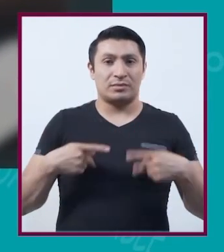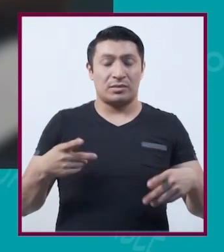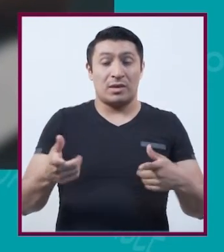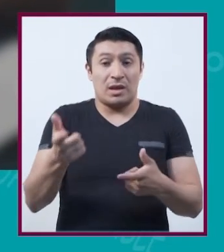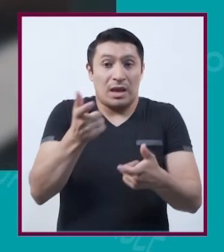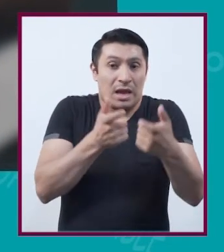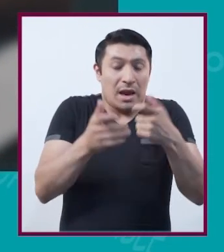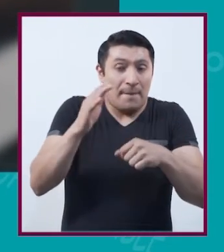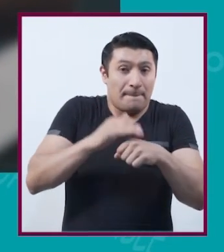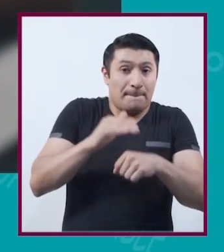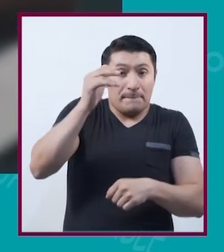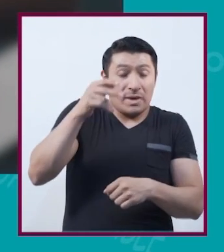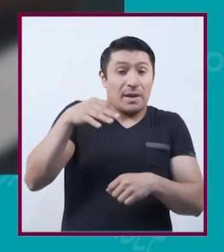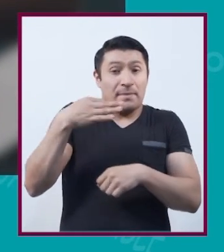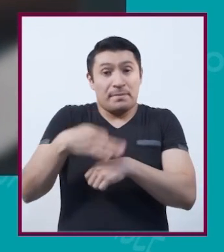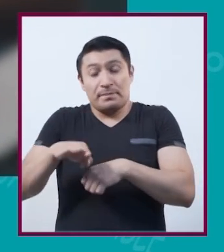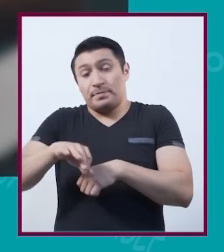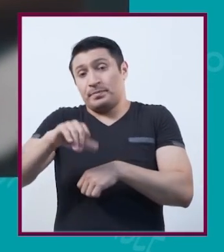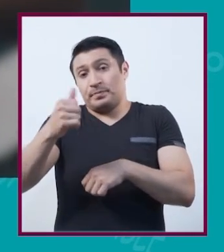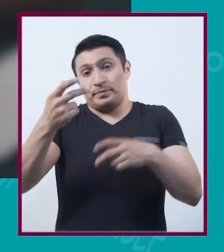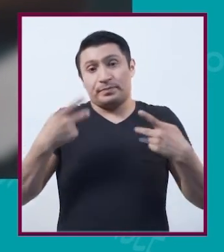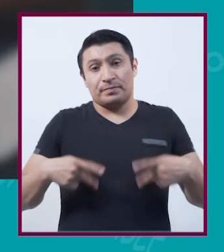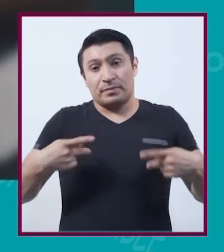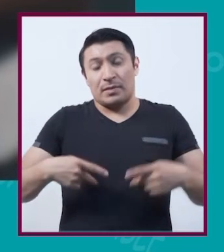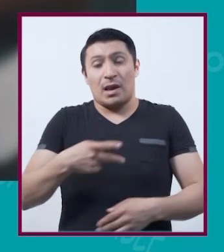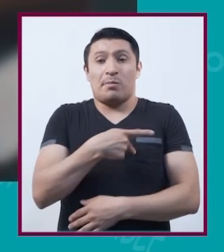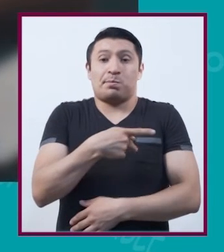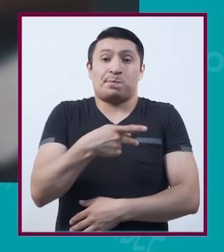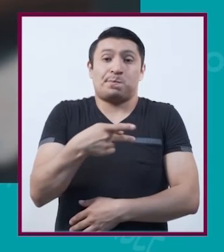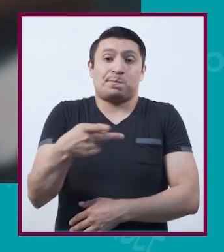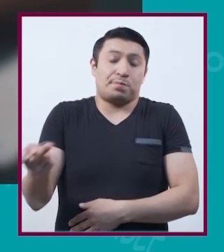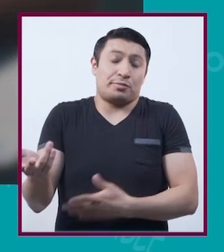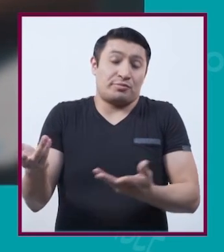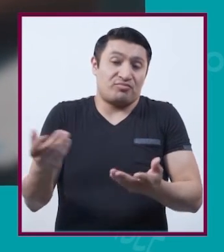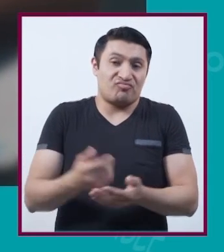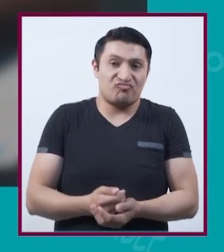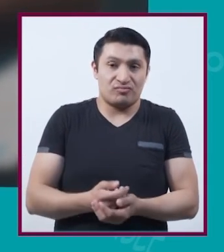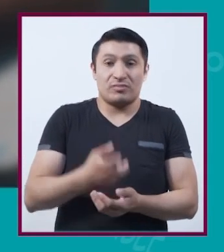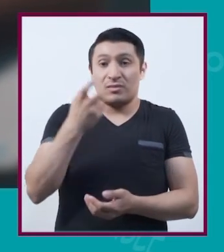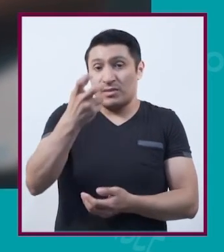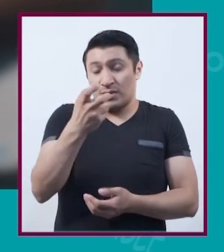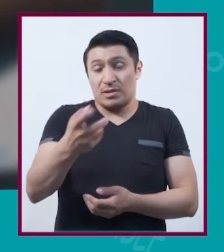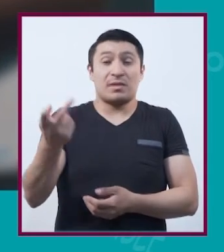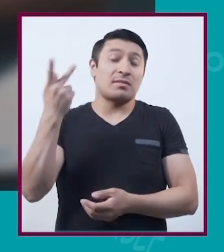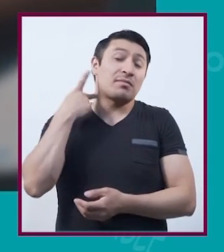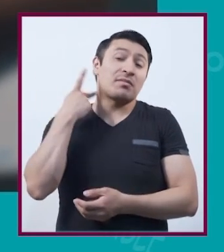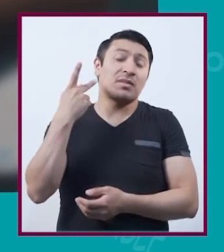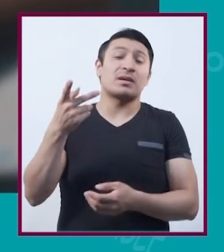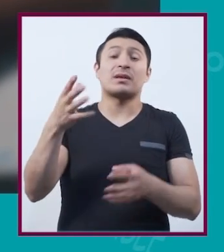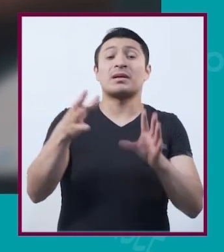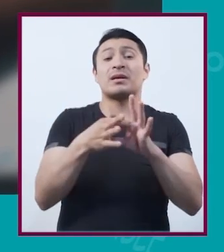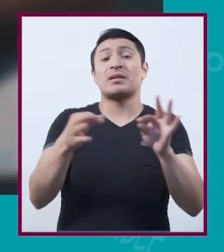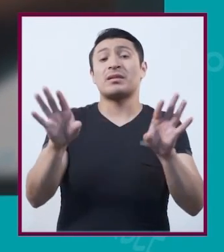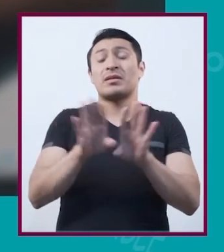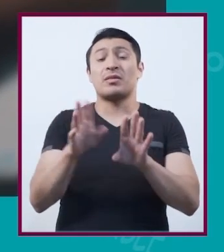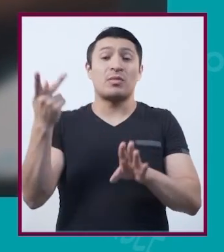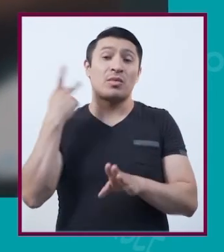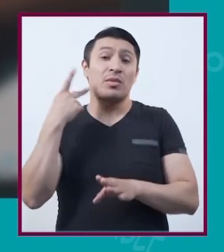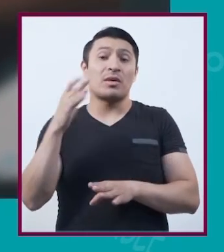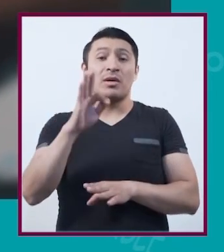Naturalmente, eso provocó que unos cuantos acumularan riqueza, mientras el resto de la población se empobrecía.